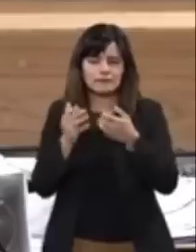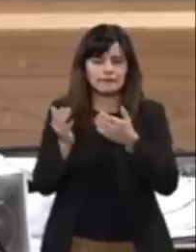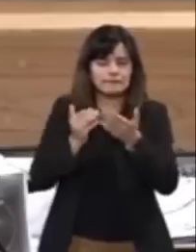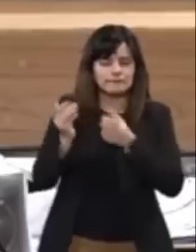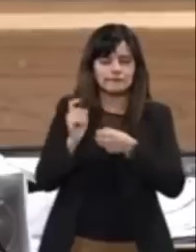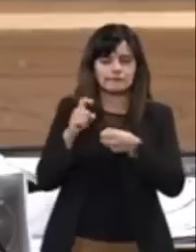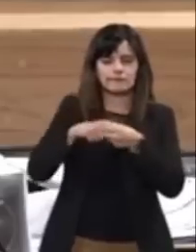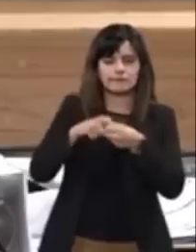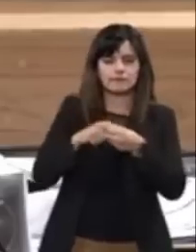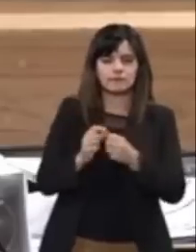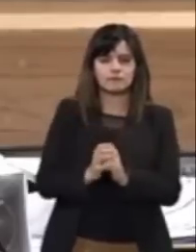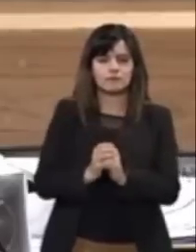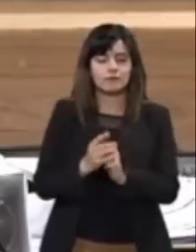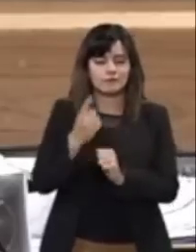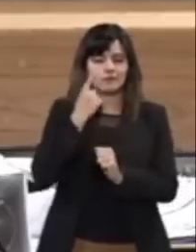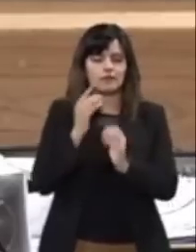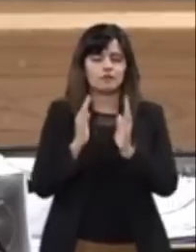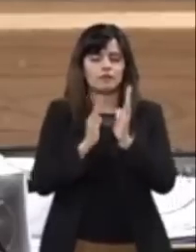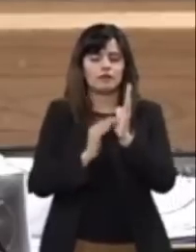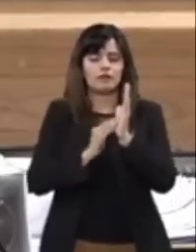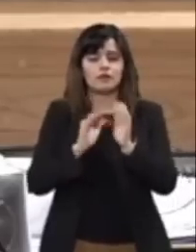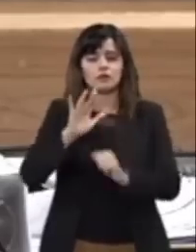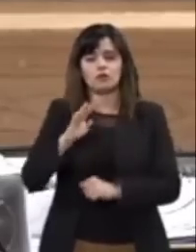Página 54.